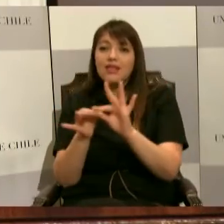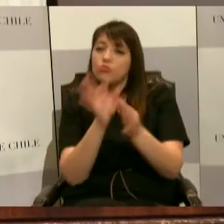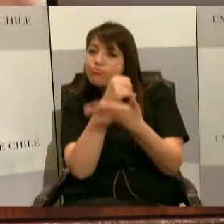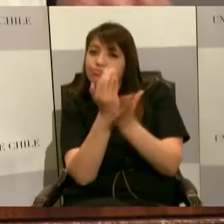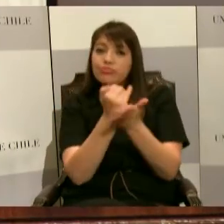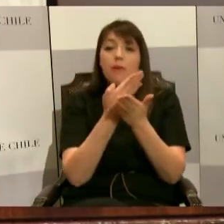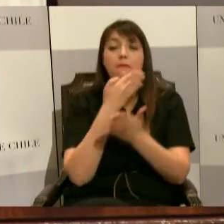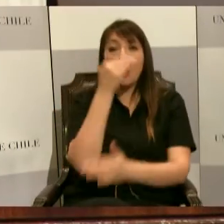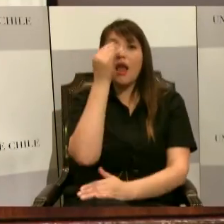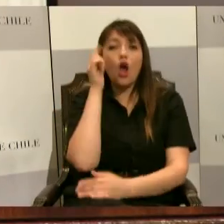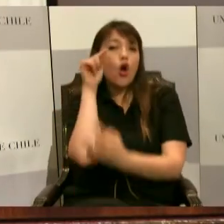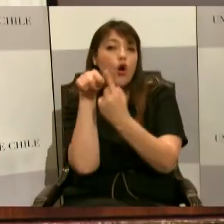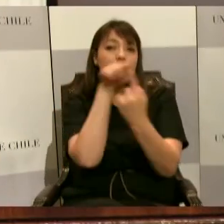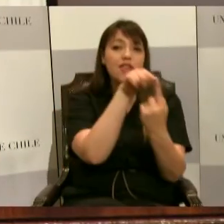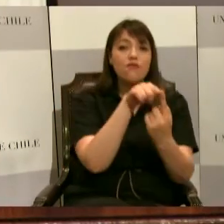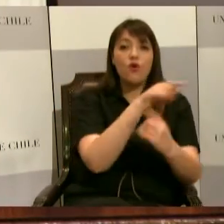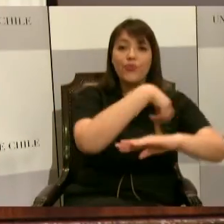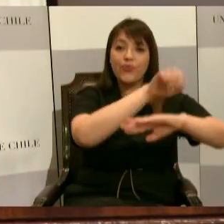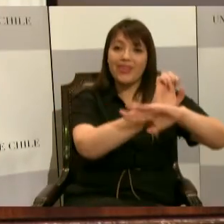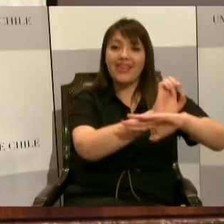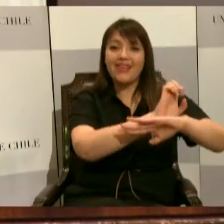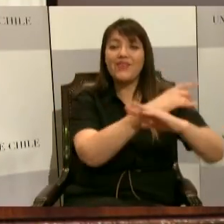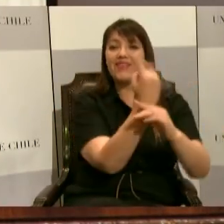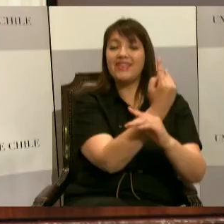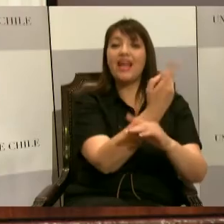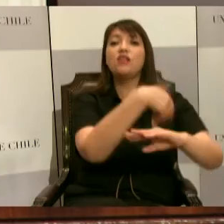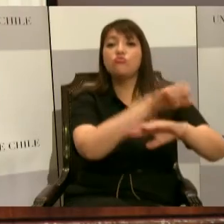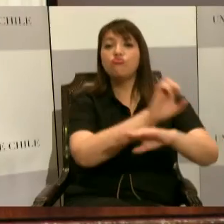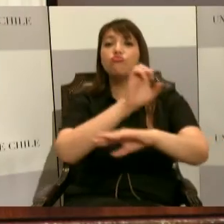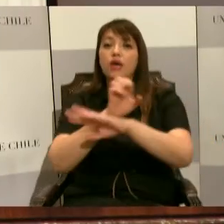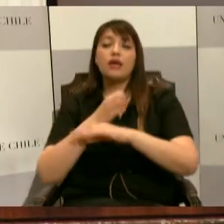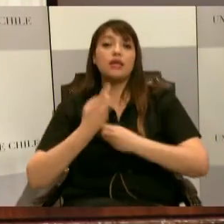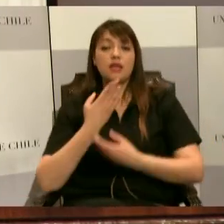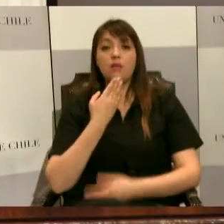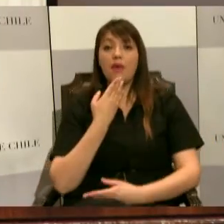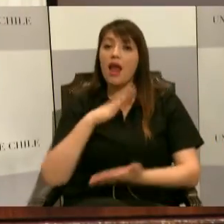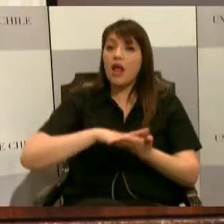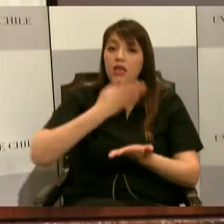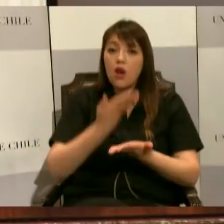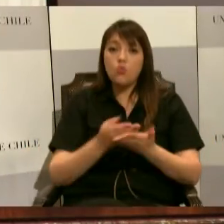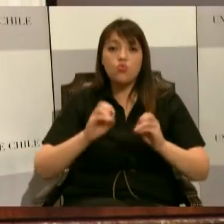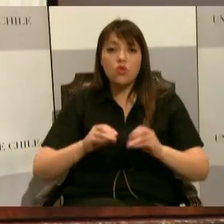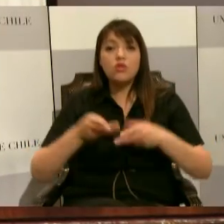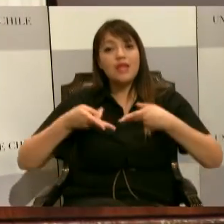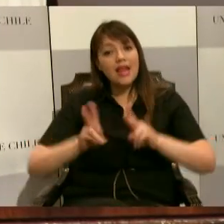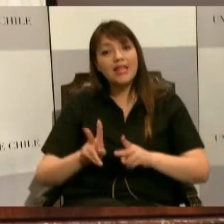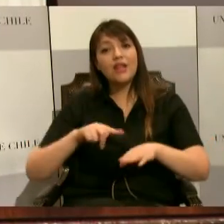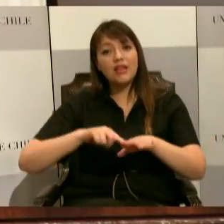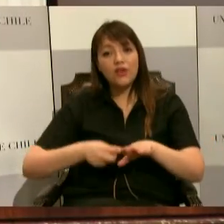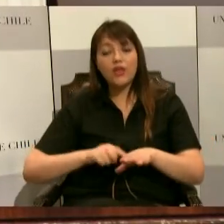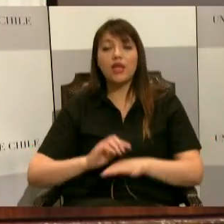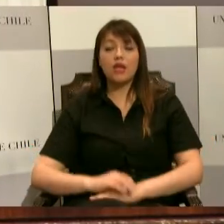objetivo común entre universidades estatales y sistema estatal, que se exprese en áreas como la salud, la educación, el derecho, las